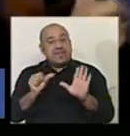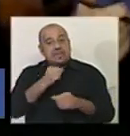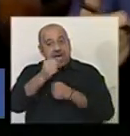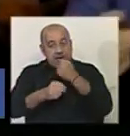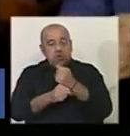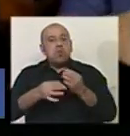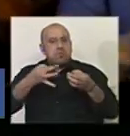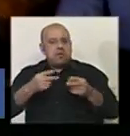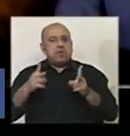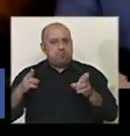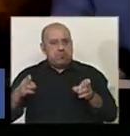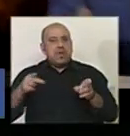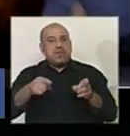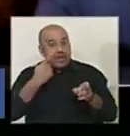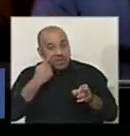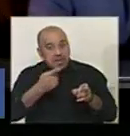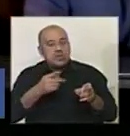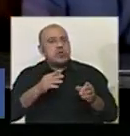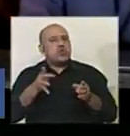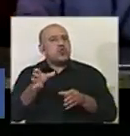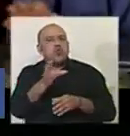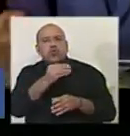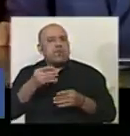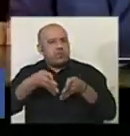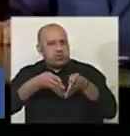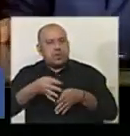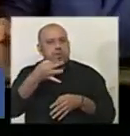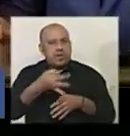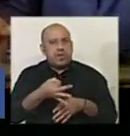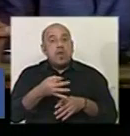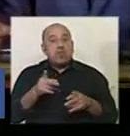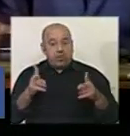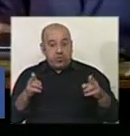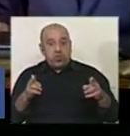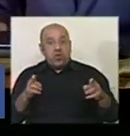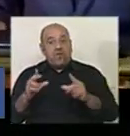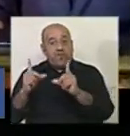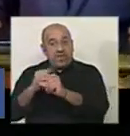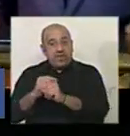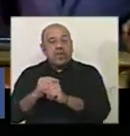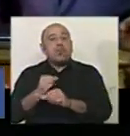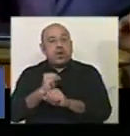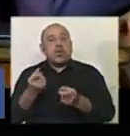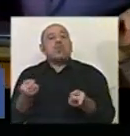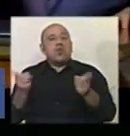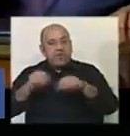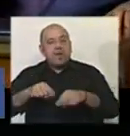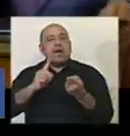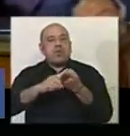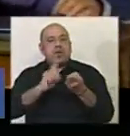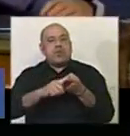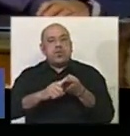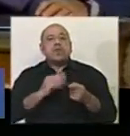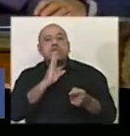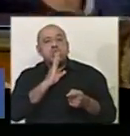revisiones periódicas cada 6 años. Una vez cumplido el periodo, puede ser renovado por un lapso igual. Estados Unidos, Canadá y